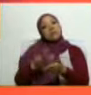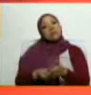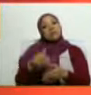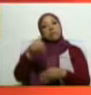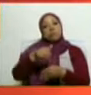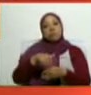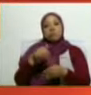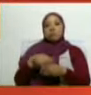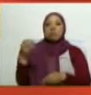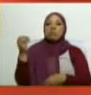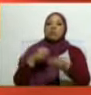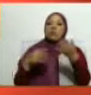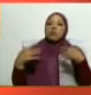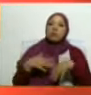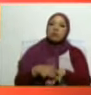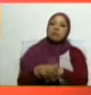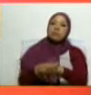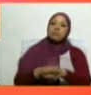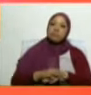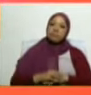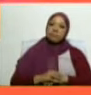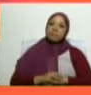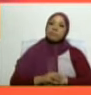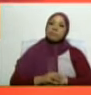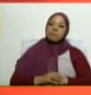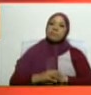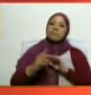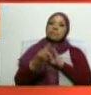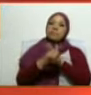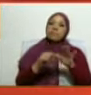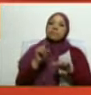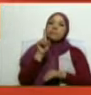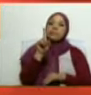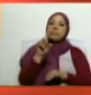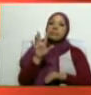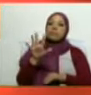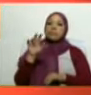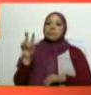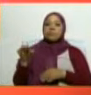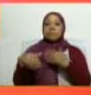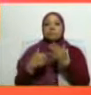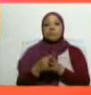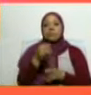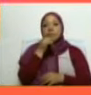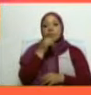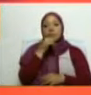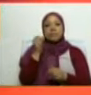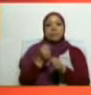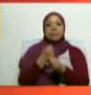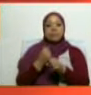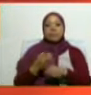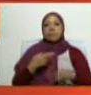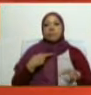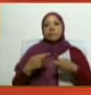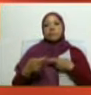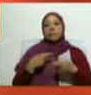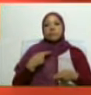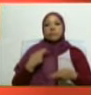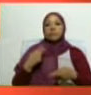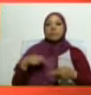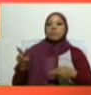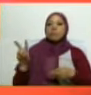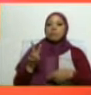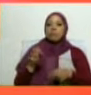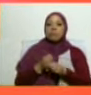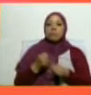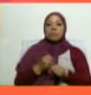de la mayoría de sus integrantes. Artículo 152 de la Carta Magna. Las relaciones internacionales de la República